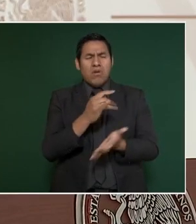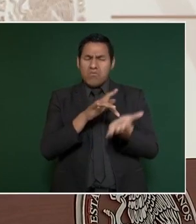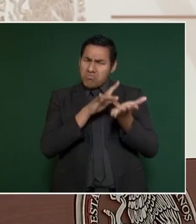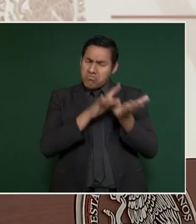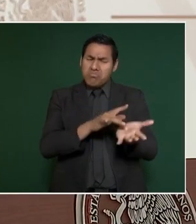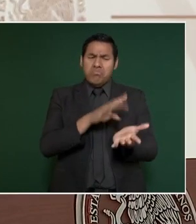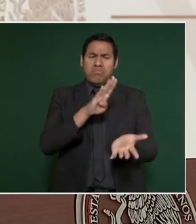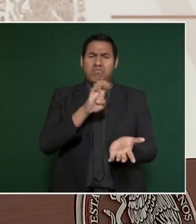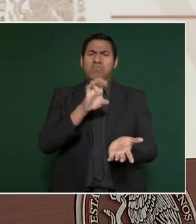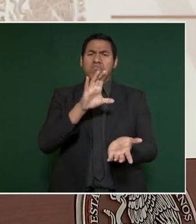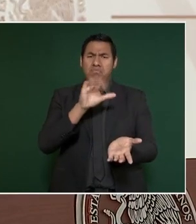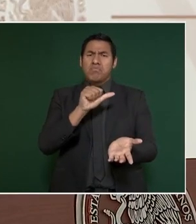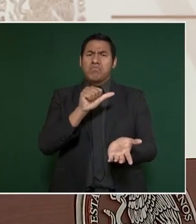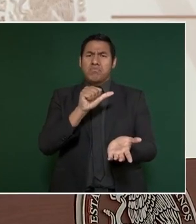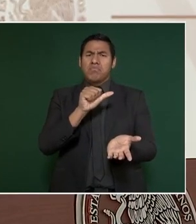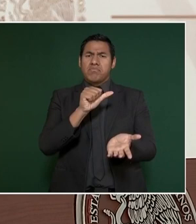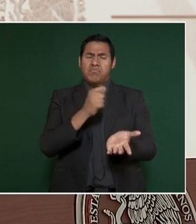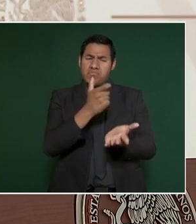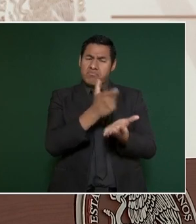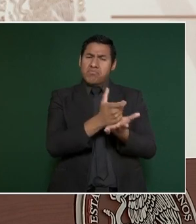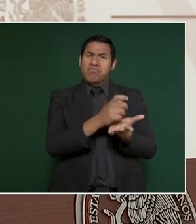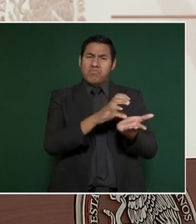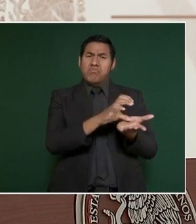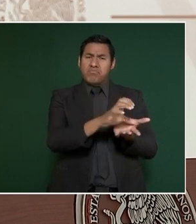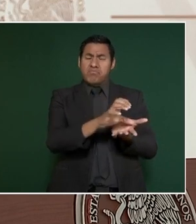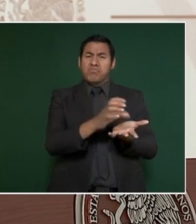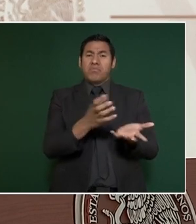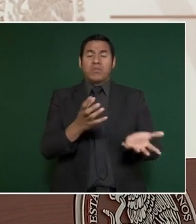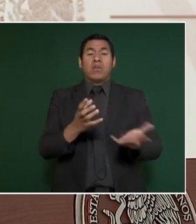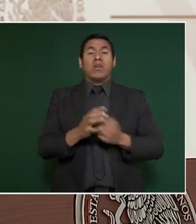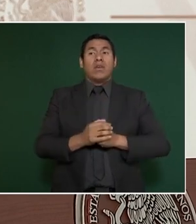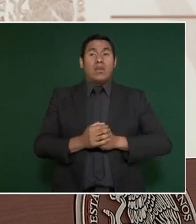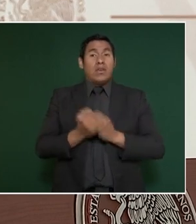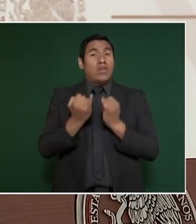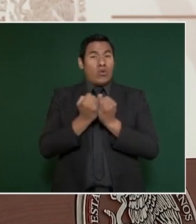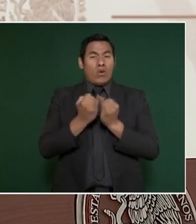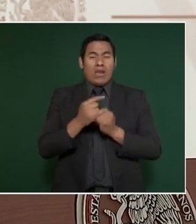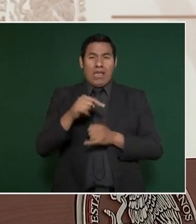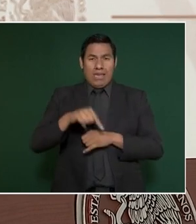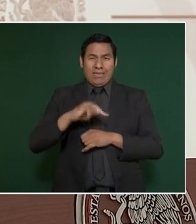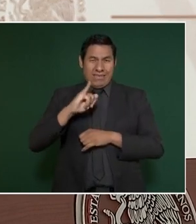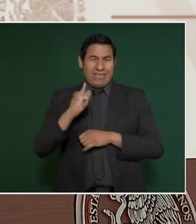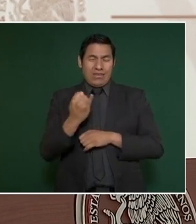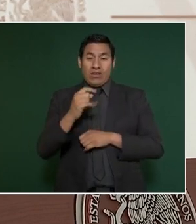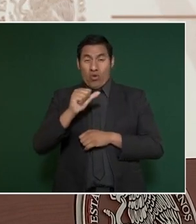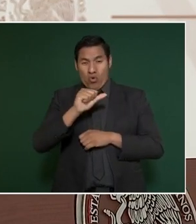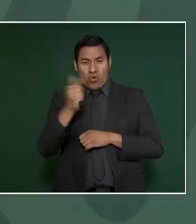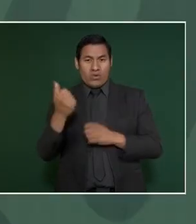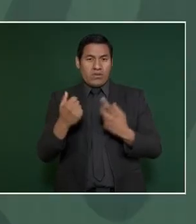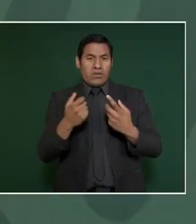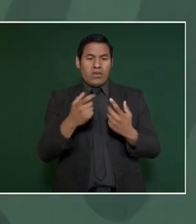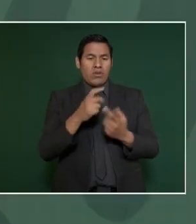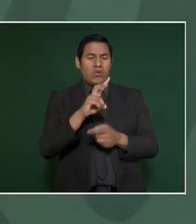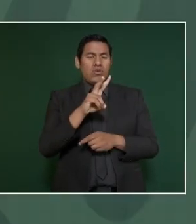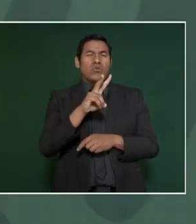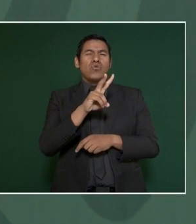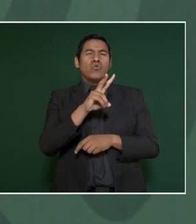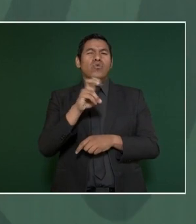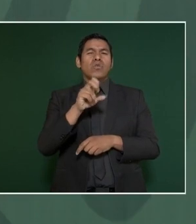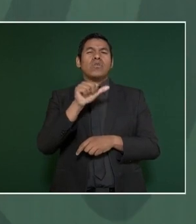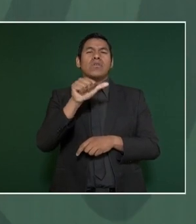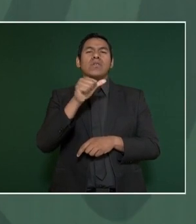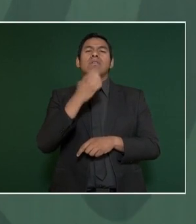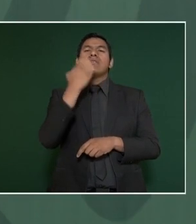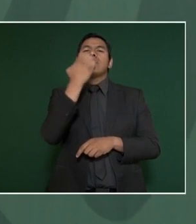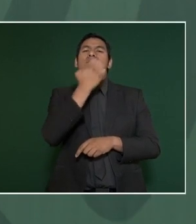becas se están atendiendo de manera directa 16 de